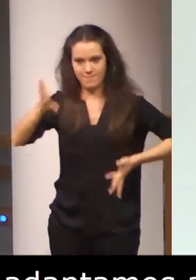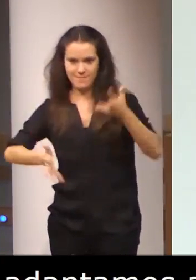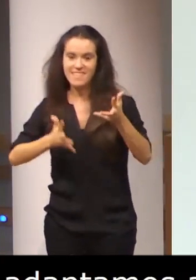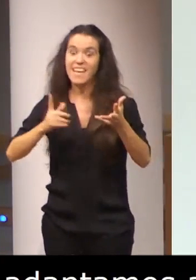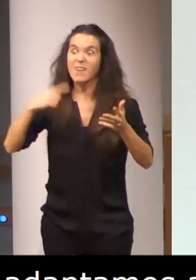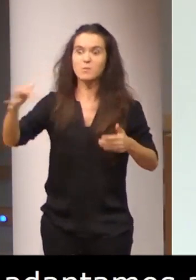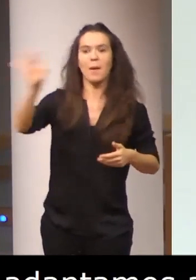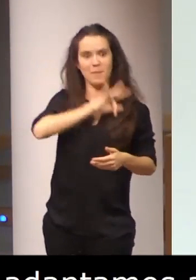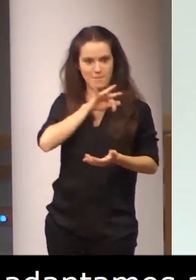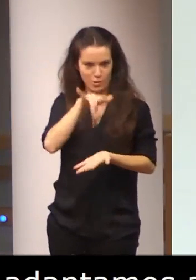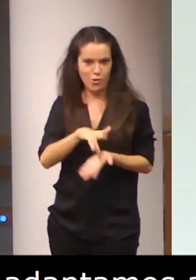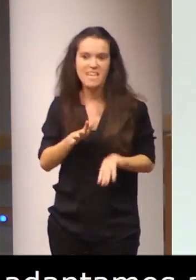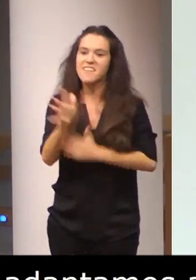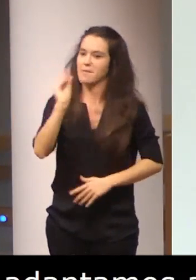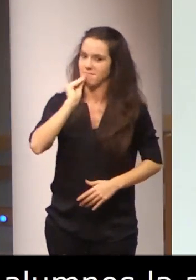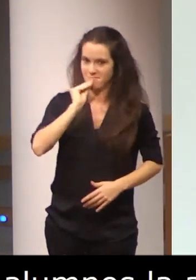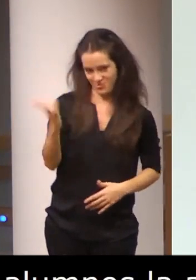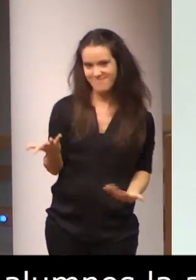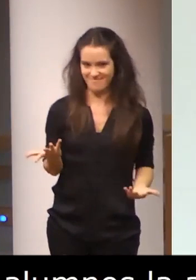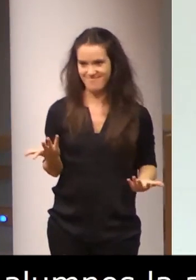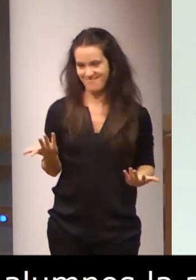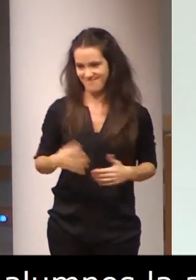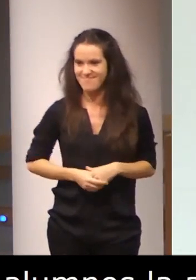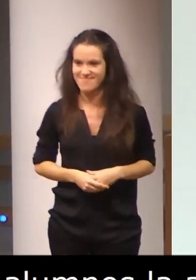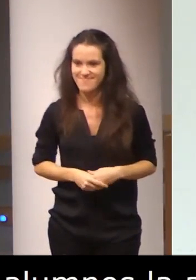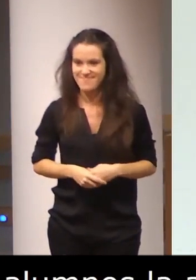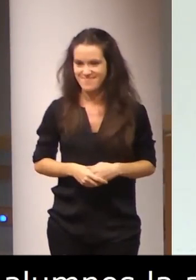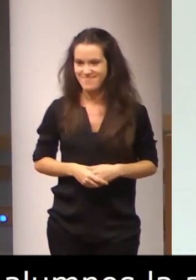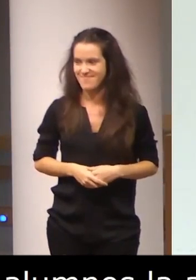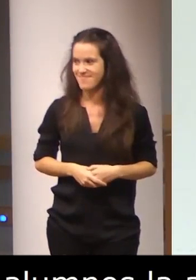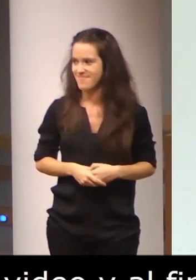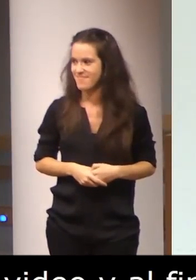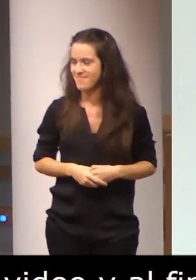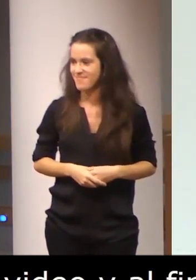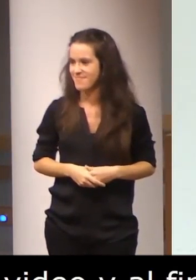un premio, o sea que es fantástico, la Fundación Develop.